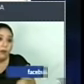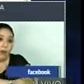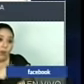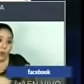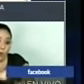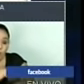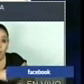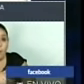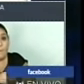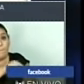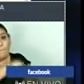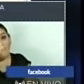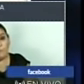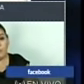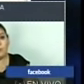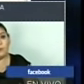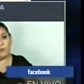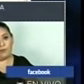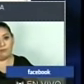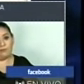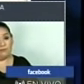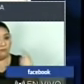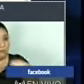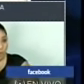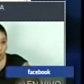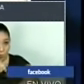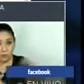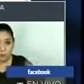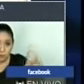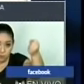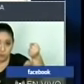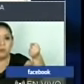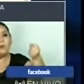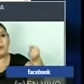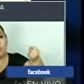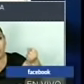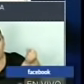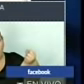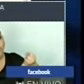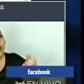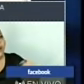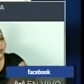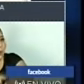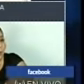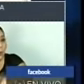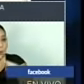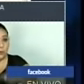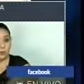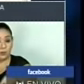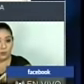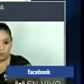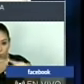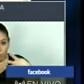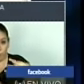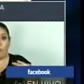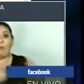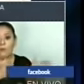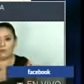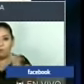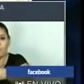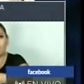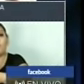ellos estimen conveniente continuar con el desarrollo de esta plenaria para introducir este dictamen y que sea votado por el